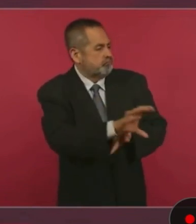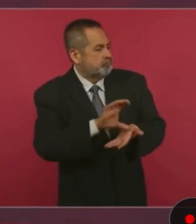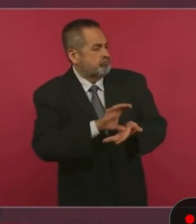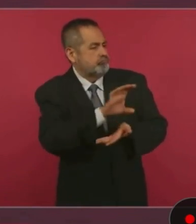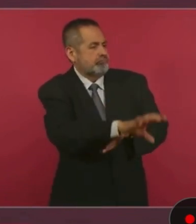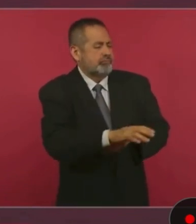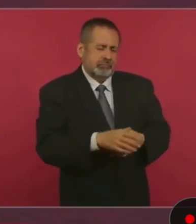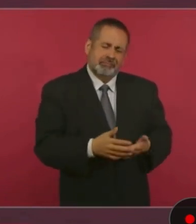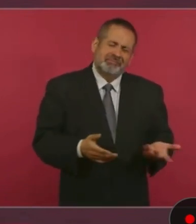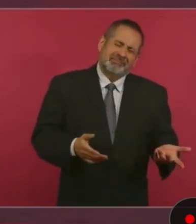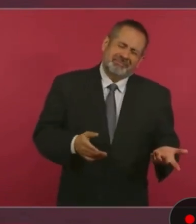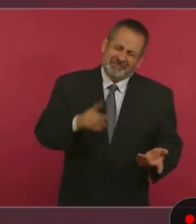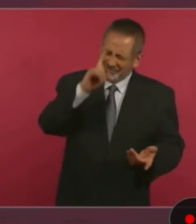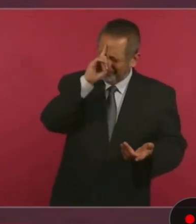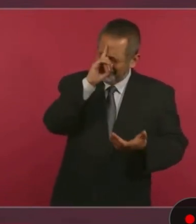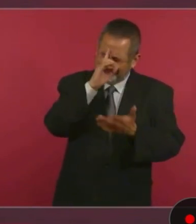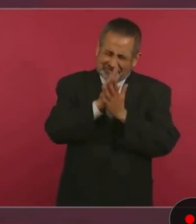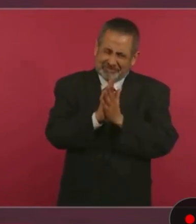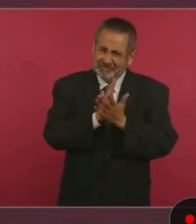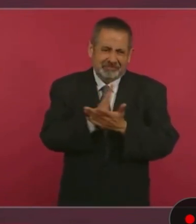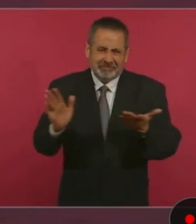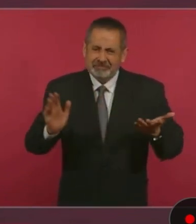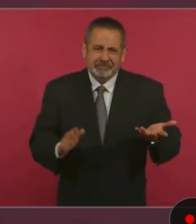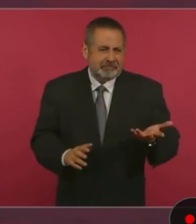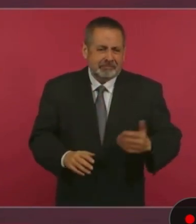es el colmo.